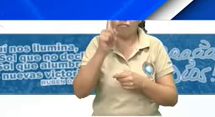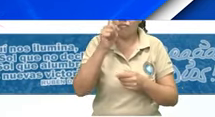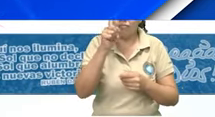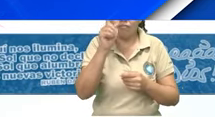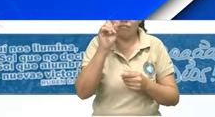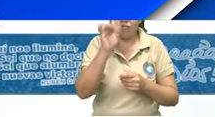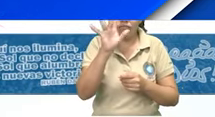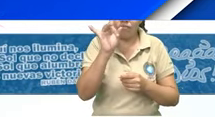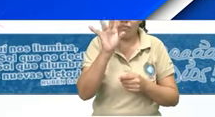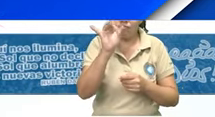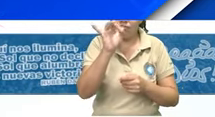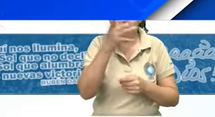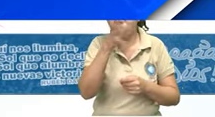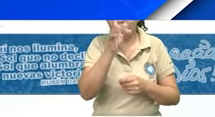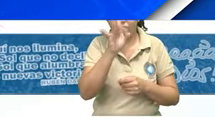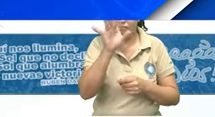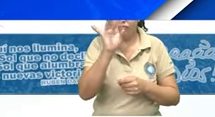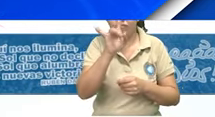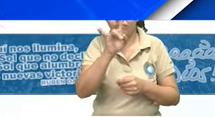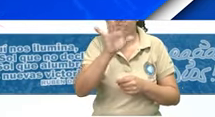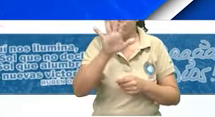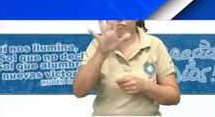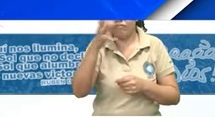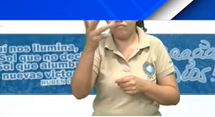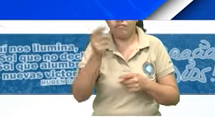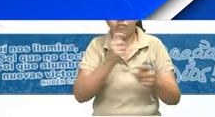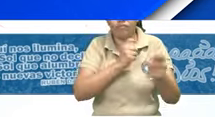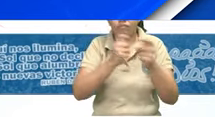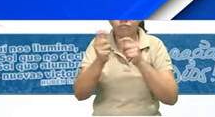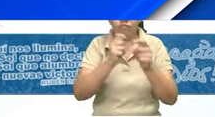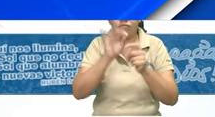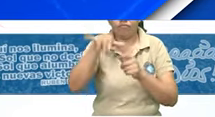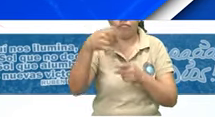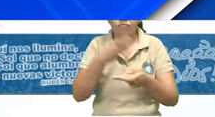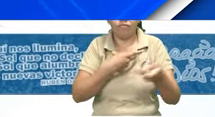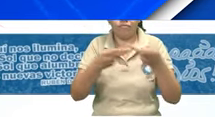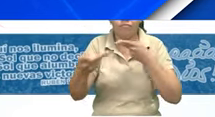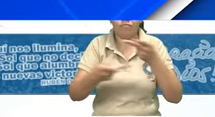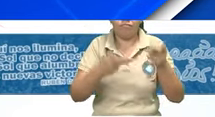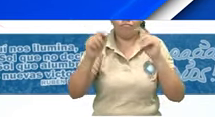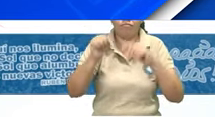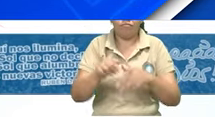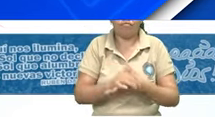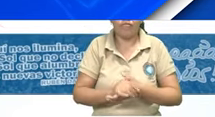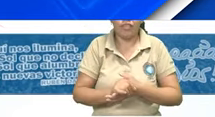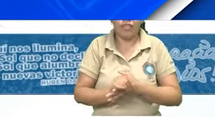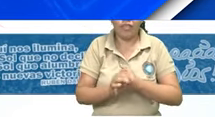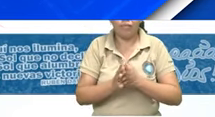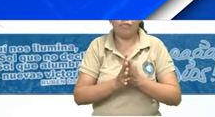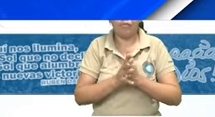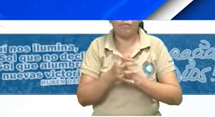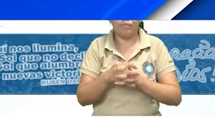de 115 y está proyectado llegar a 147 millones de dólares en el mercado internacional.